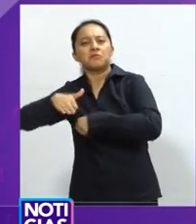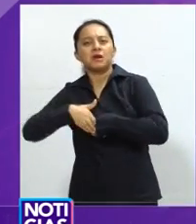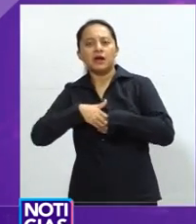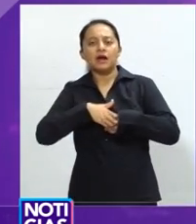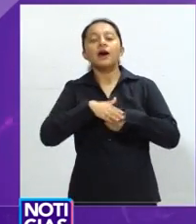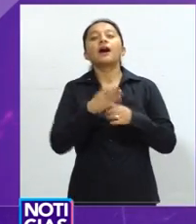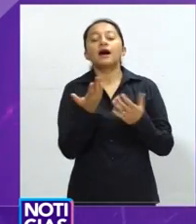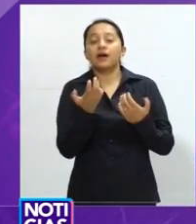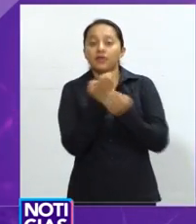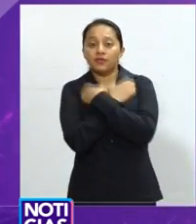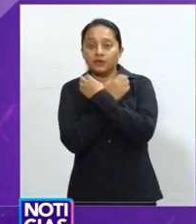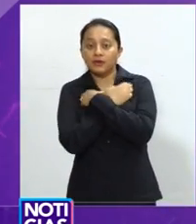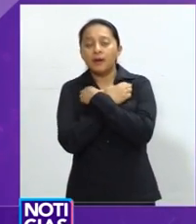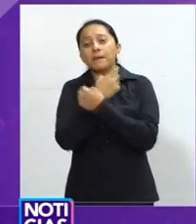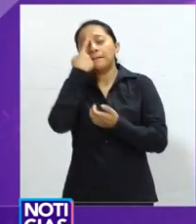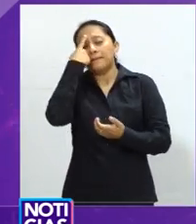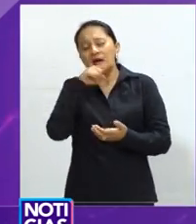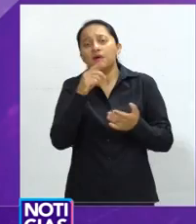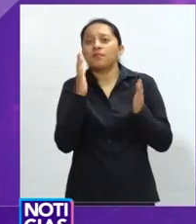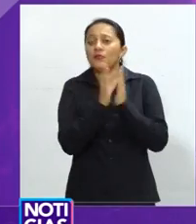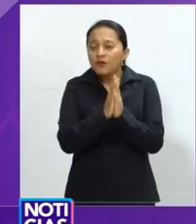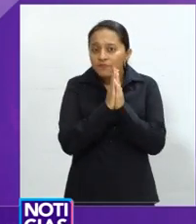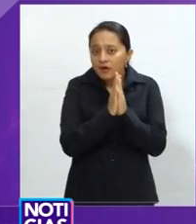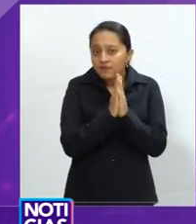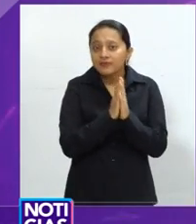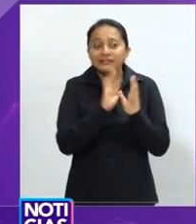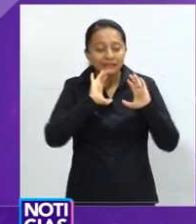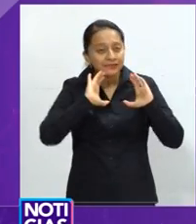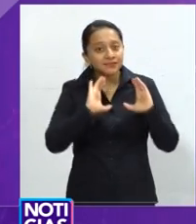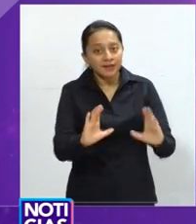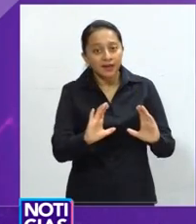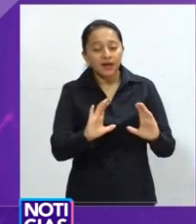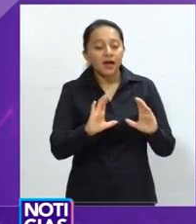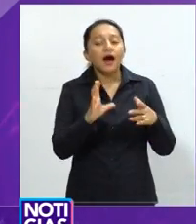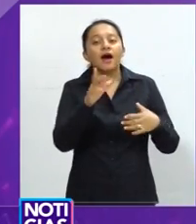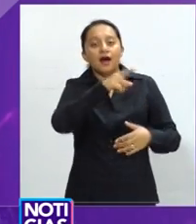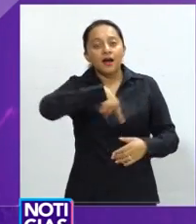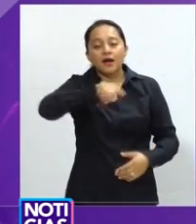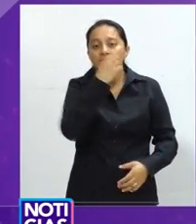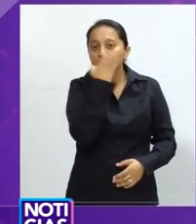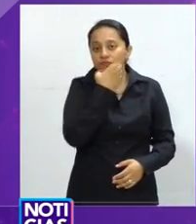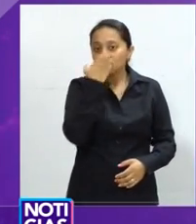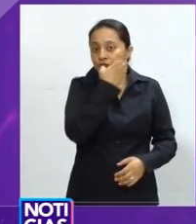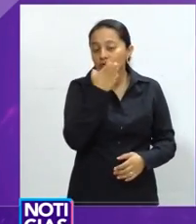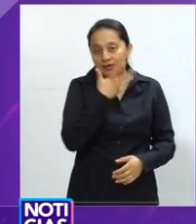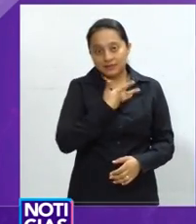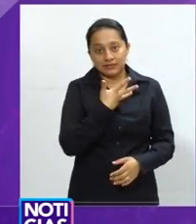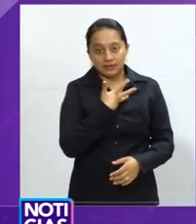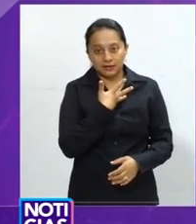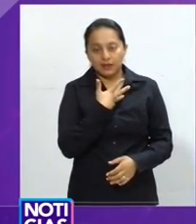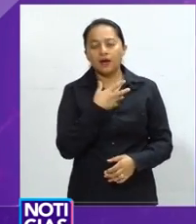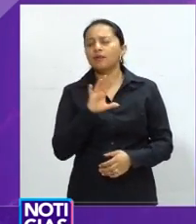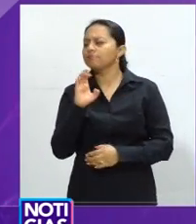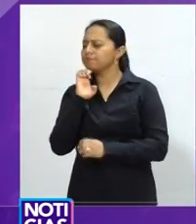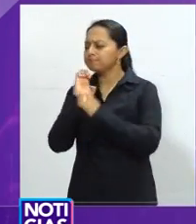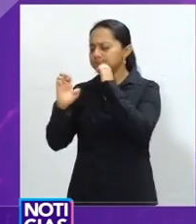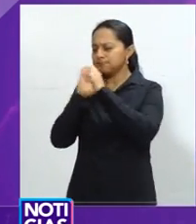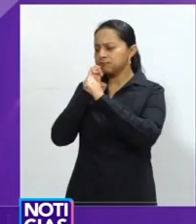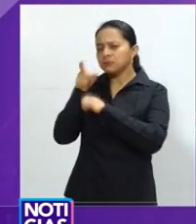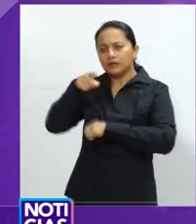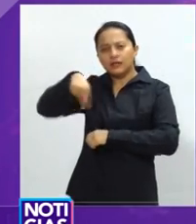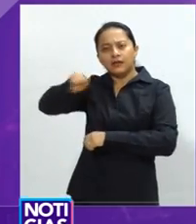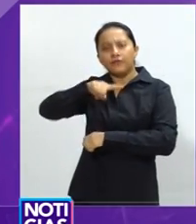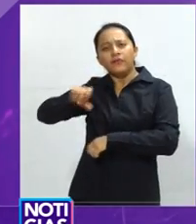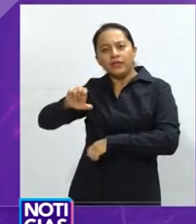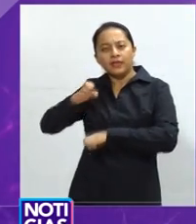estatal conminó al edil márquez y no a no quejarse por el rezago educativo problemática que dijo no es exclusiva del marqués